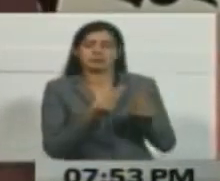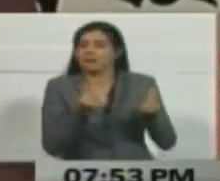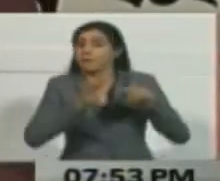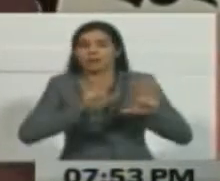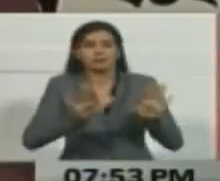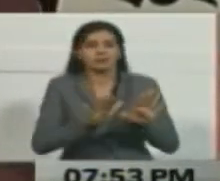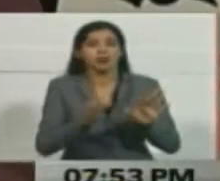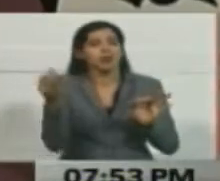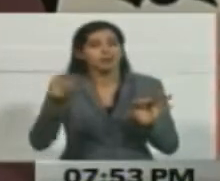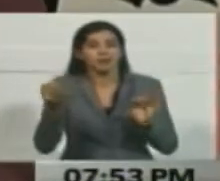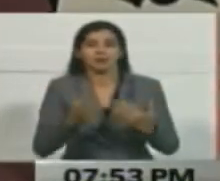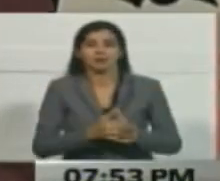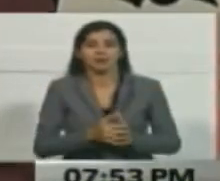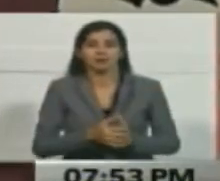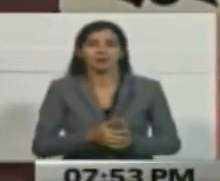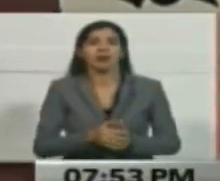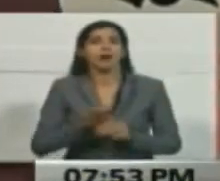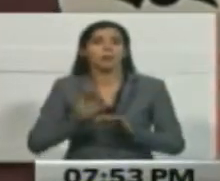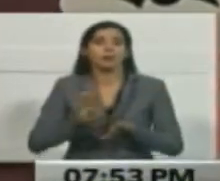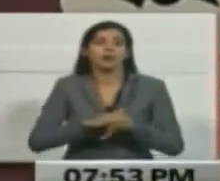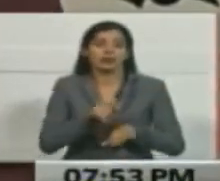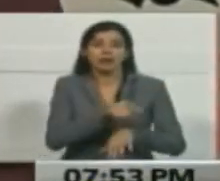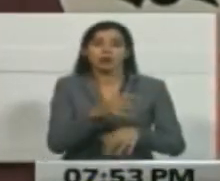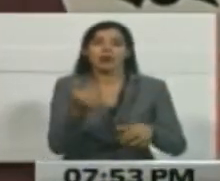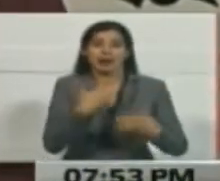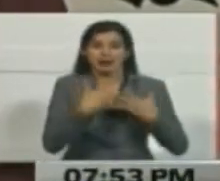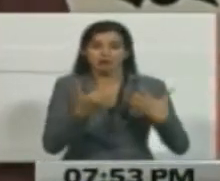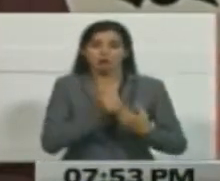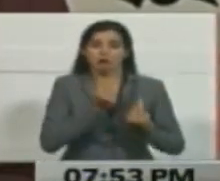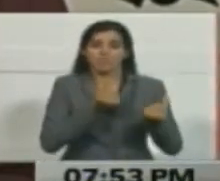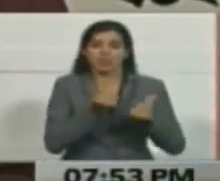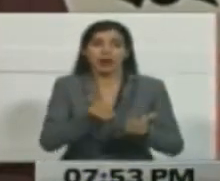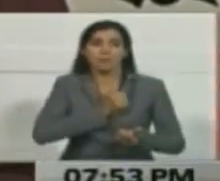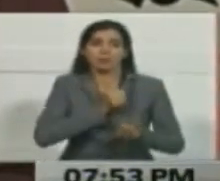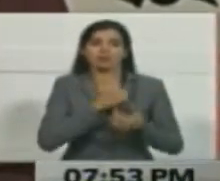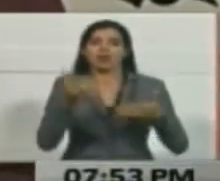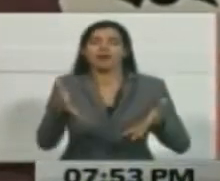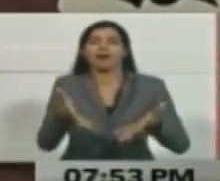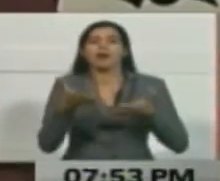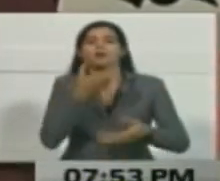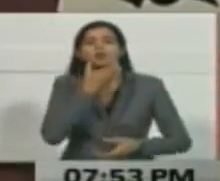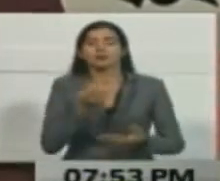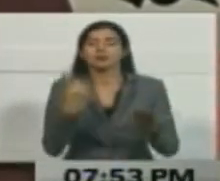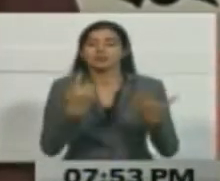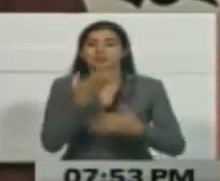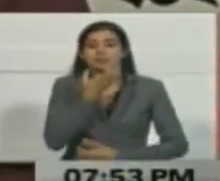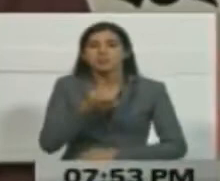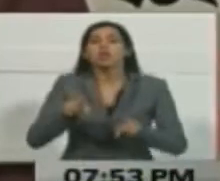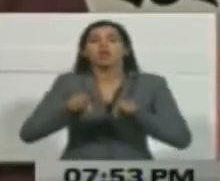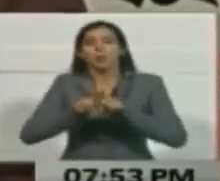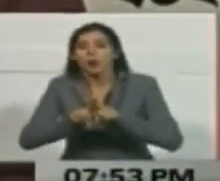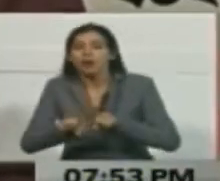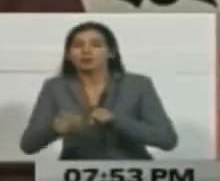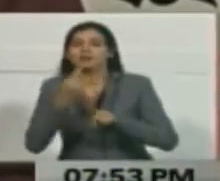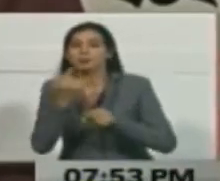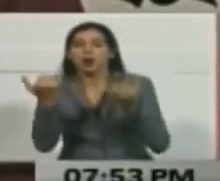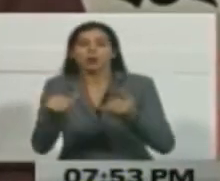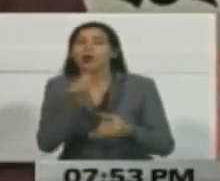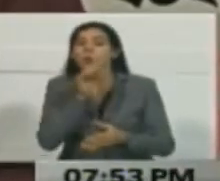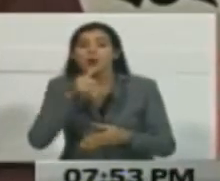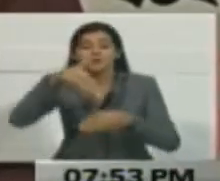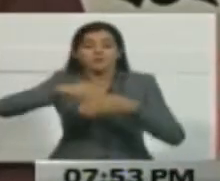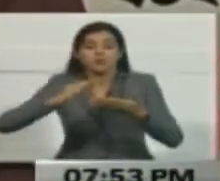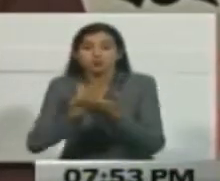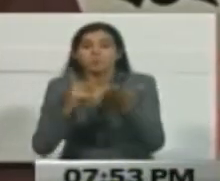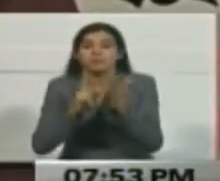verdad. Esa es la verdad. Así como dijimos que no había referendo en el 2016, así como decimos que vemos